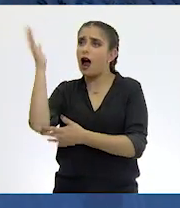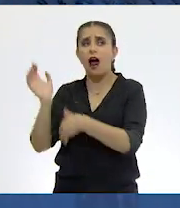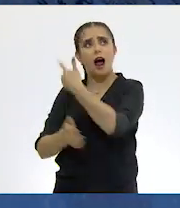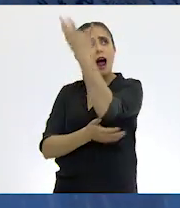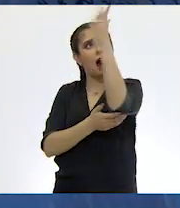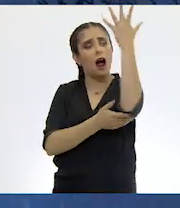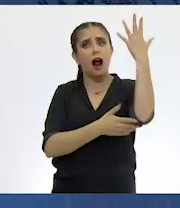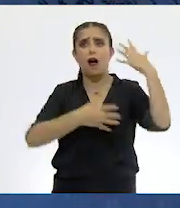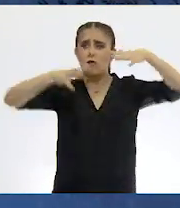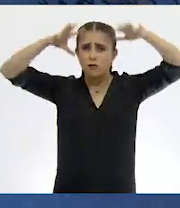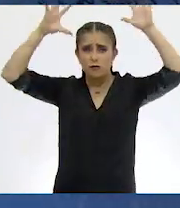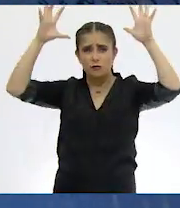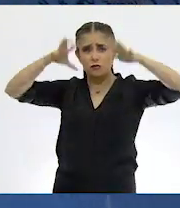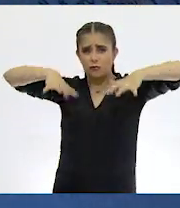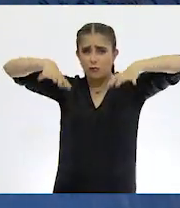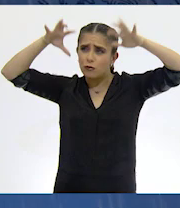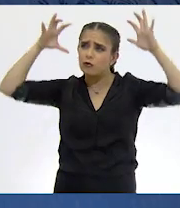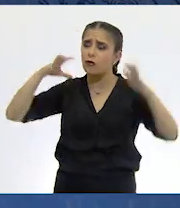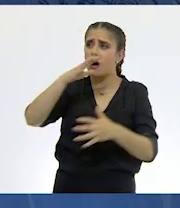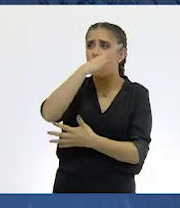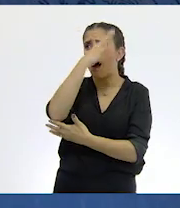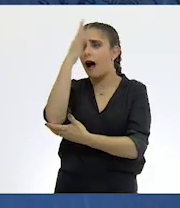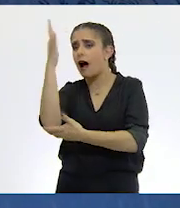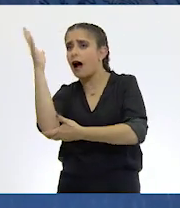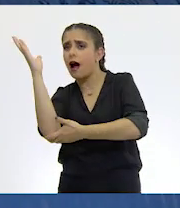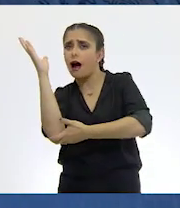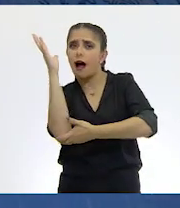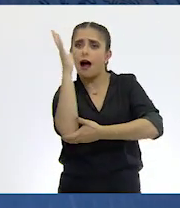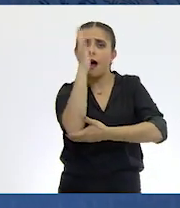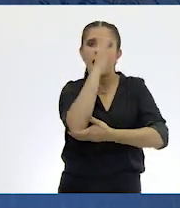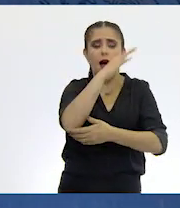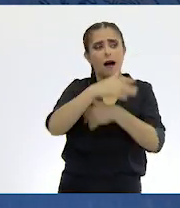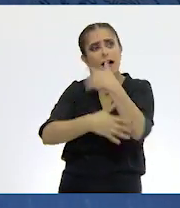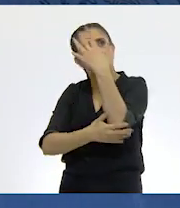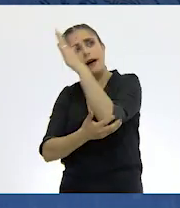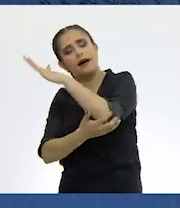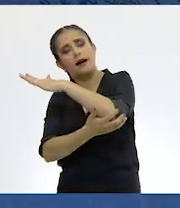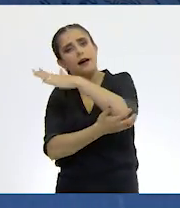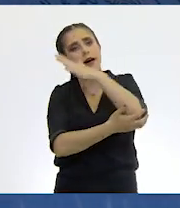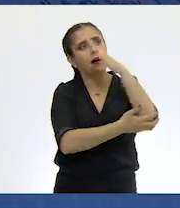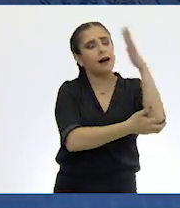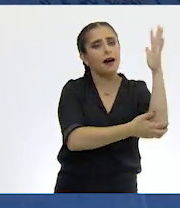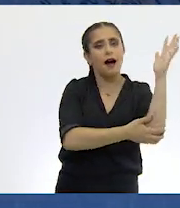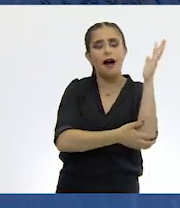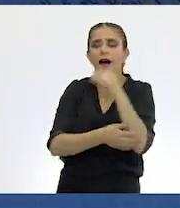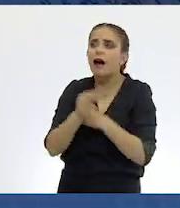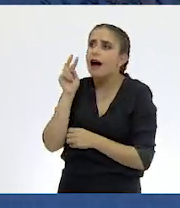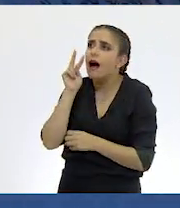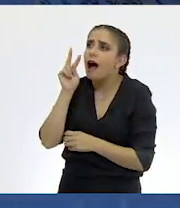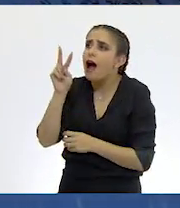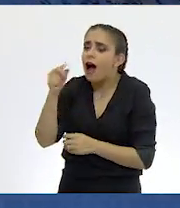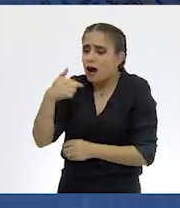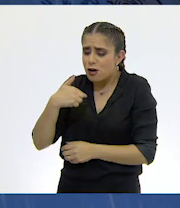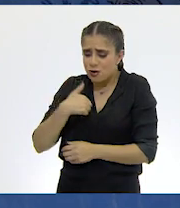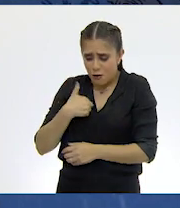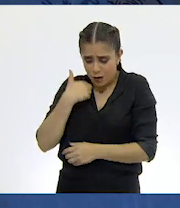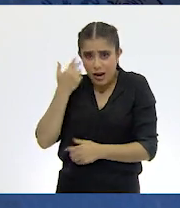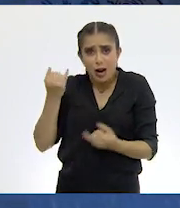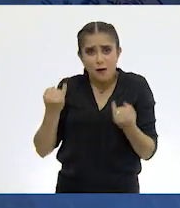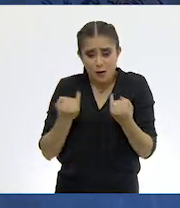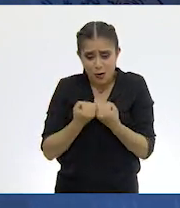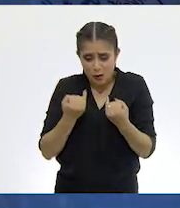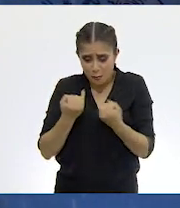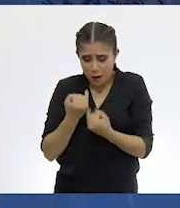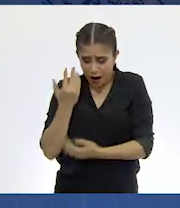árboles bajo la lluvia, tan armoniosamente, que le dan a uno ganas de ser árbol.